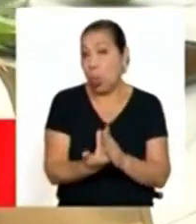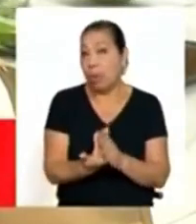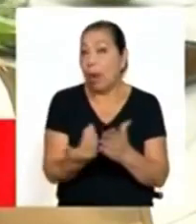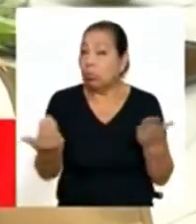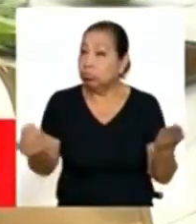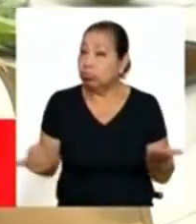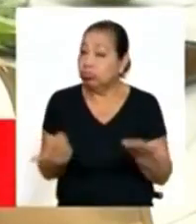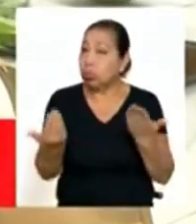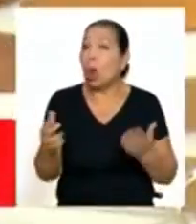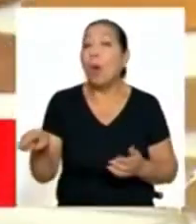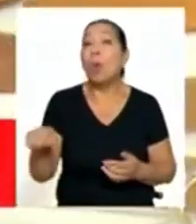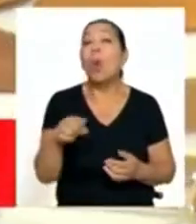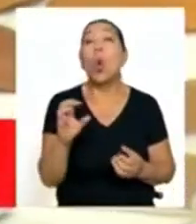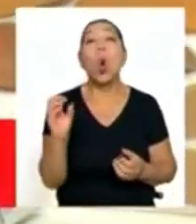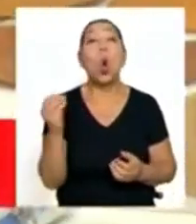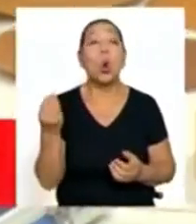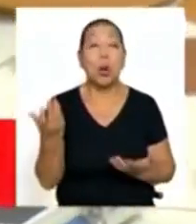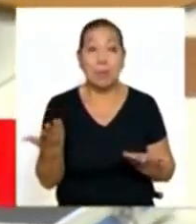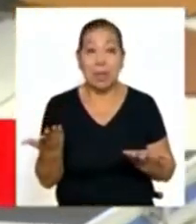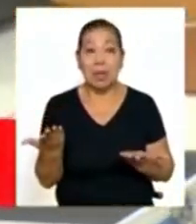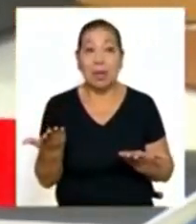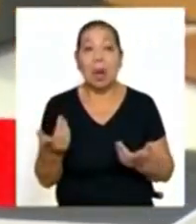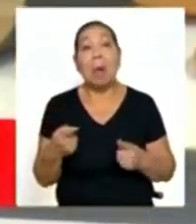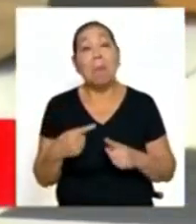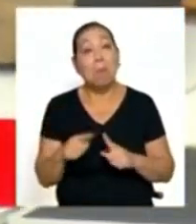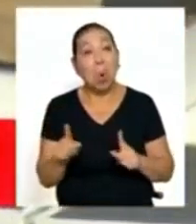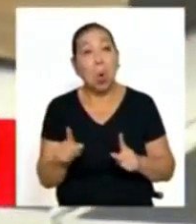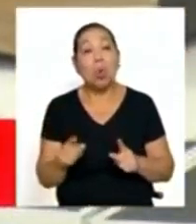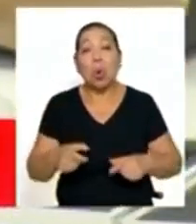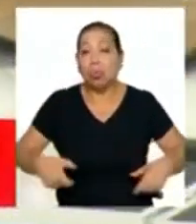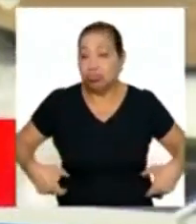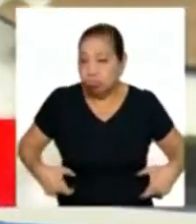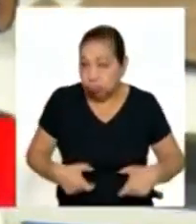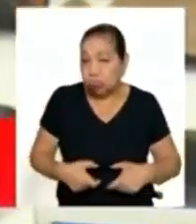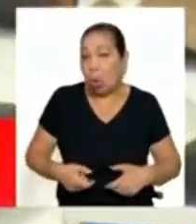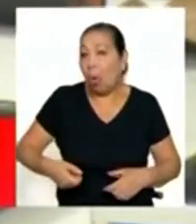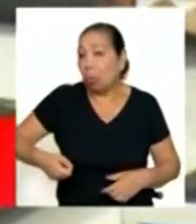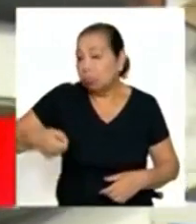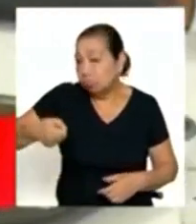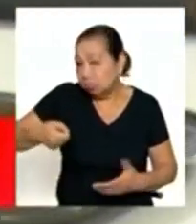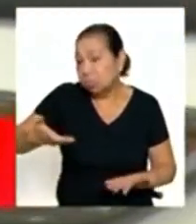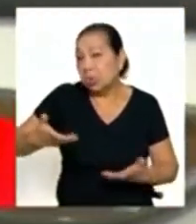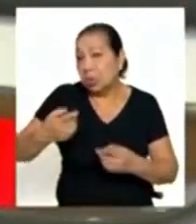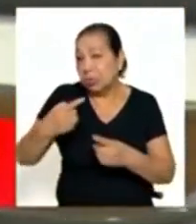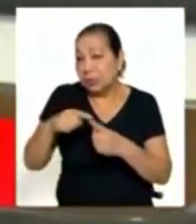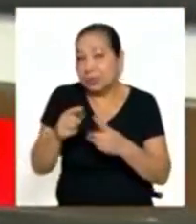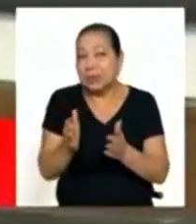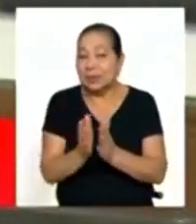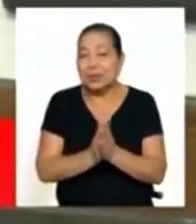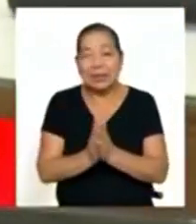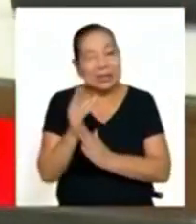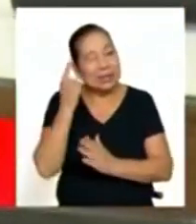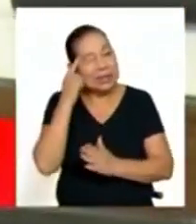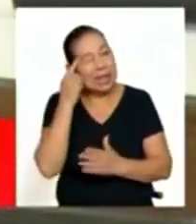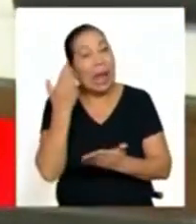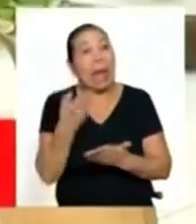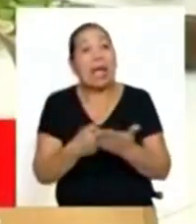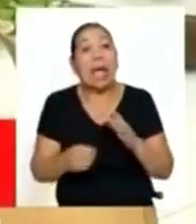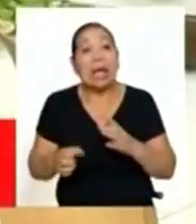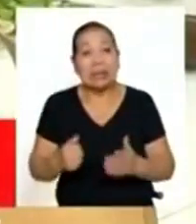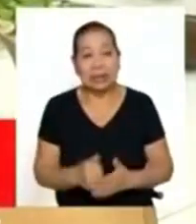que impulsa a muchos jóvenes aquí en las carteras, correas y neceser, y eso es nuestra motivación. Aquí los